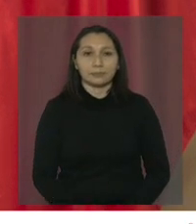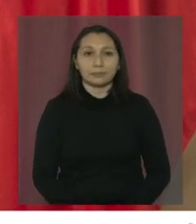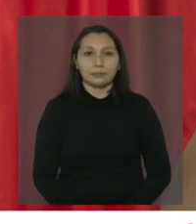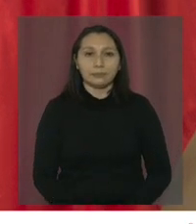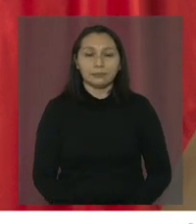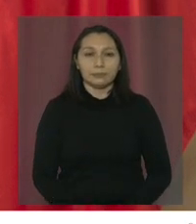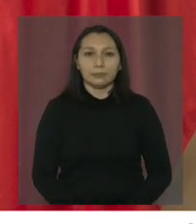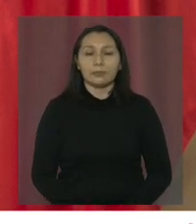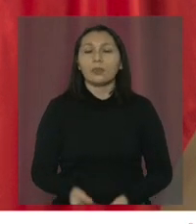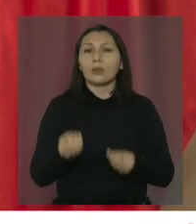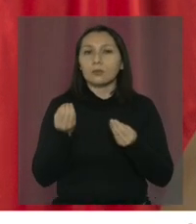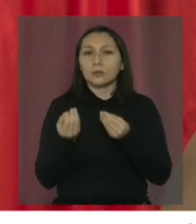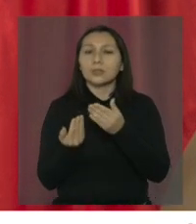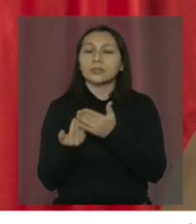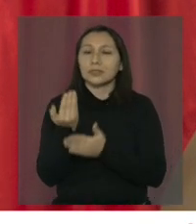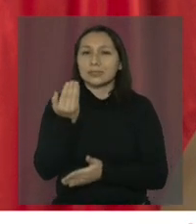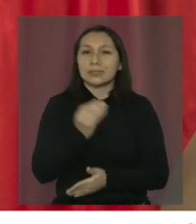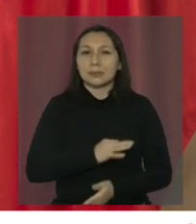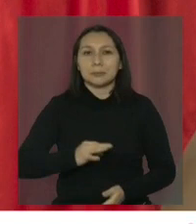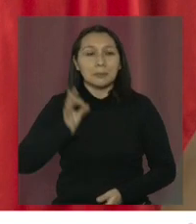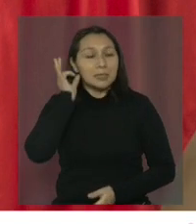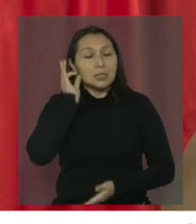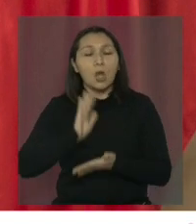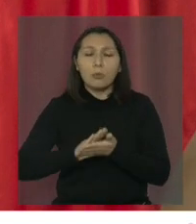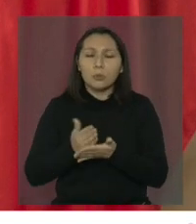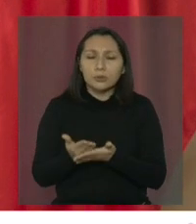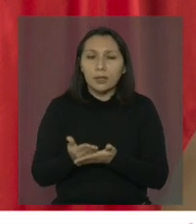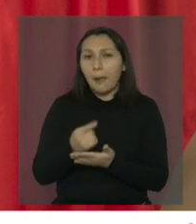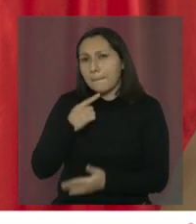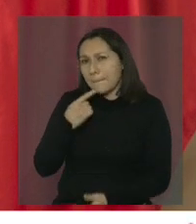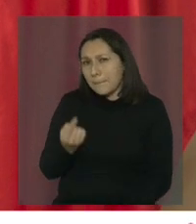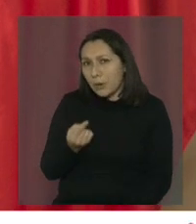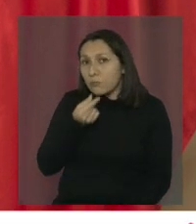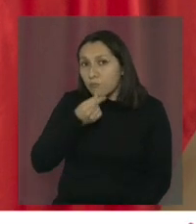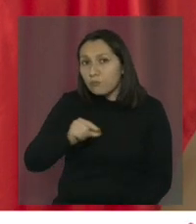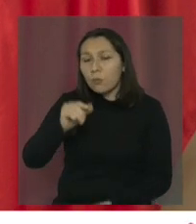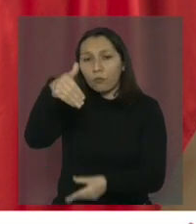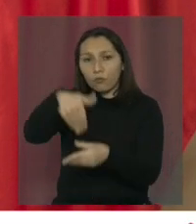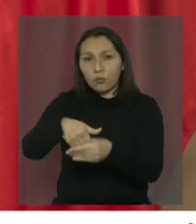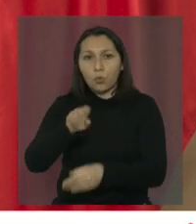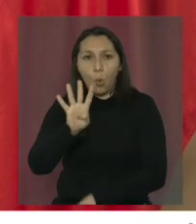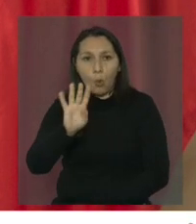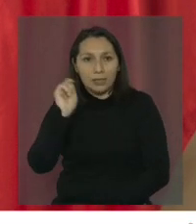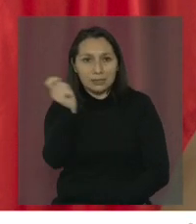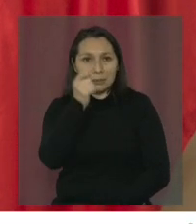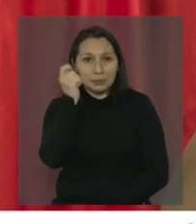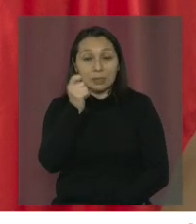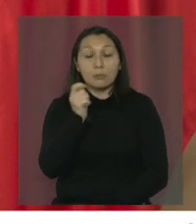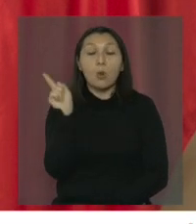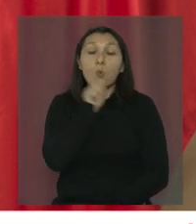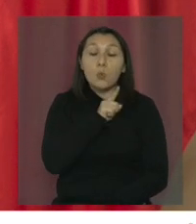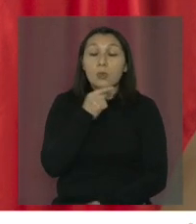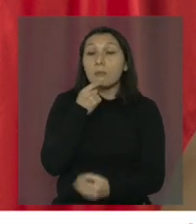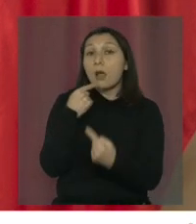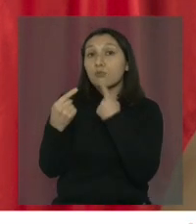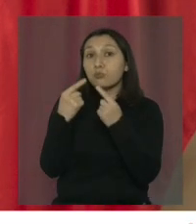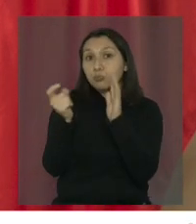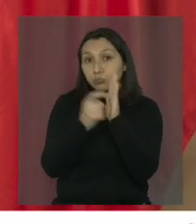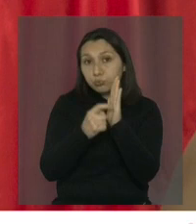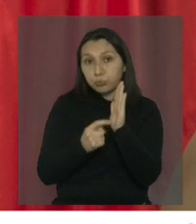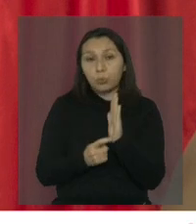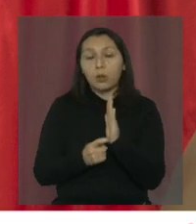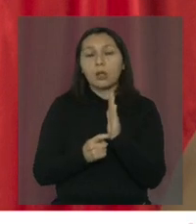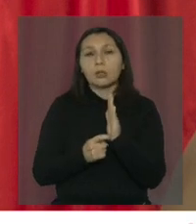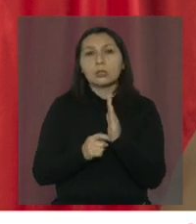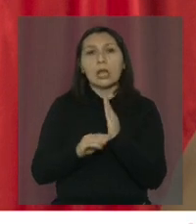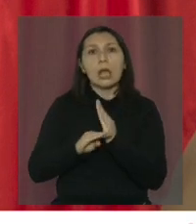qué tal ministra cómo estaba muy buenos días celebró un tarde para el plebiscito del 4 de septiembre es la última encuesta demostrado en un alza en la